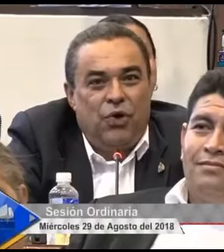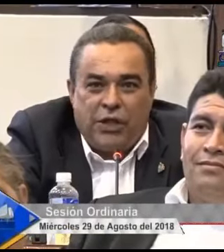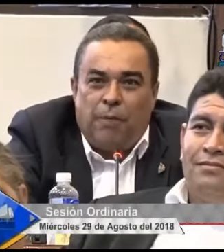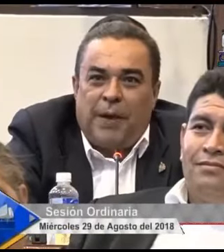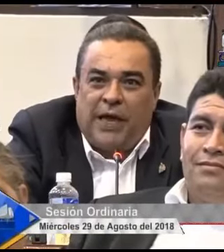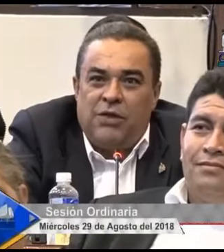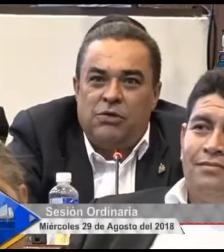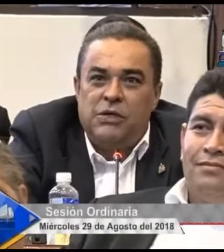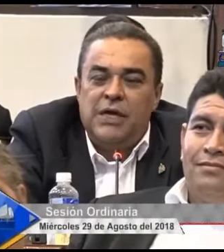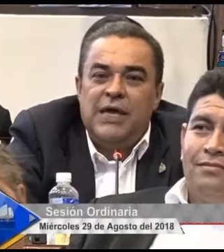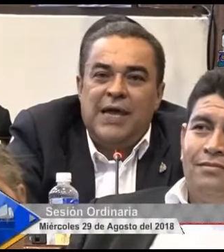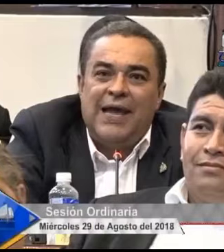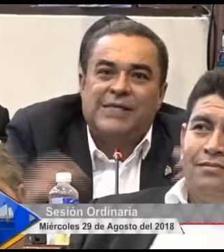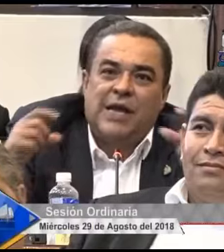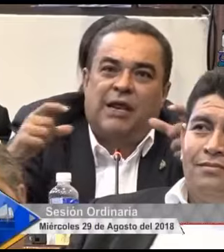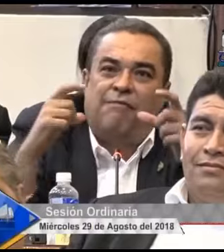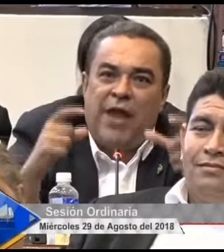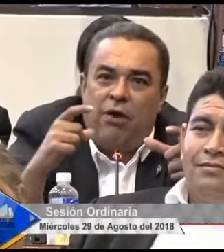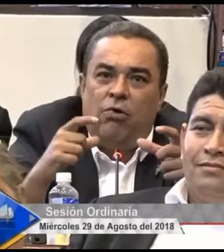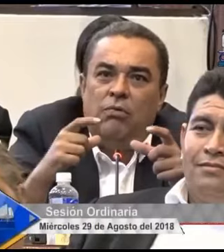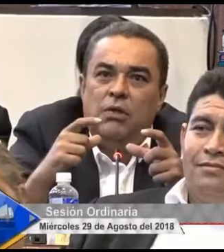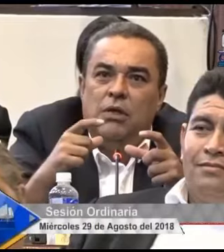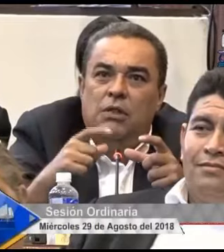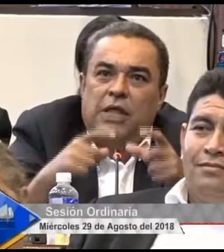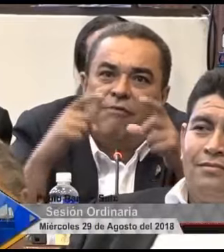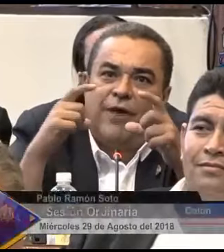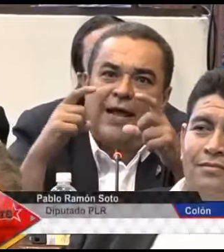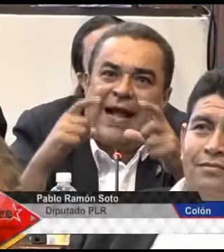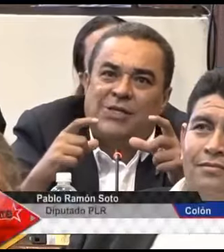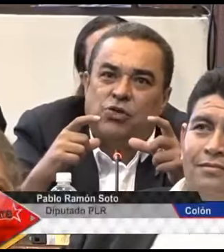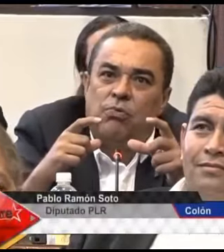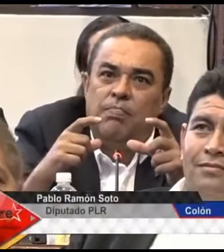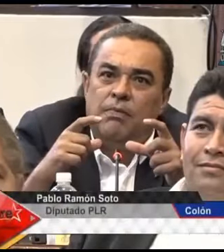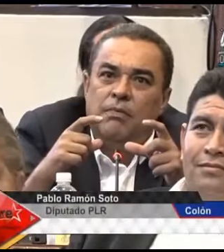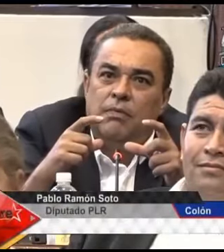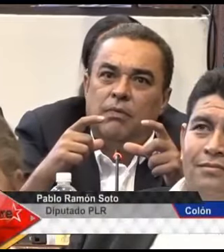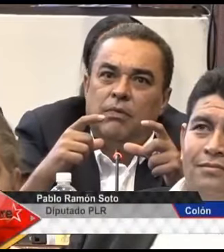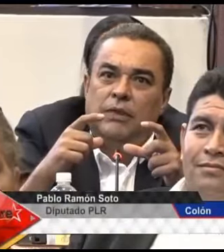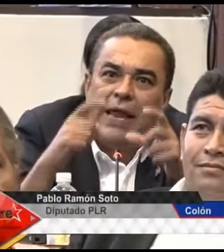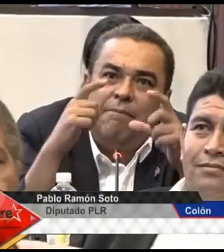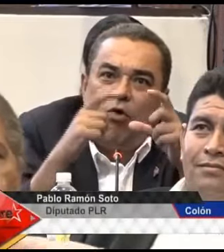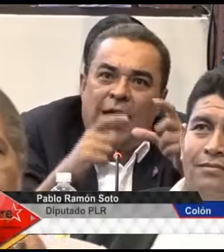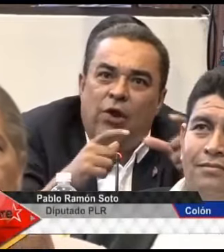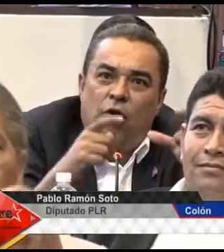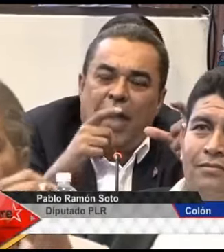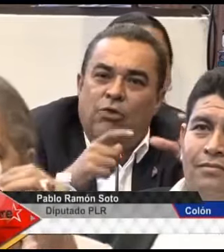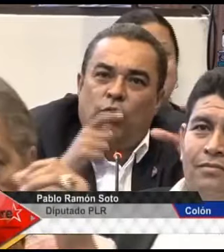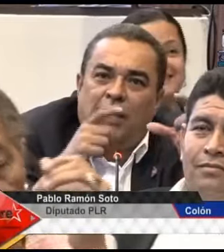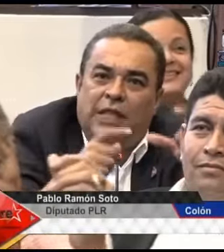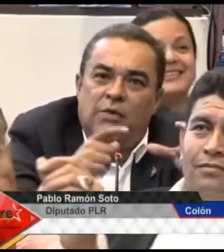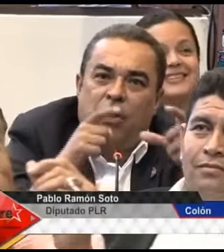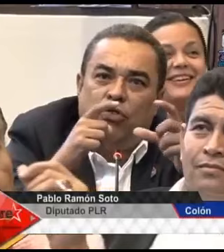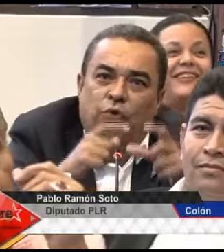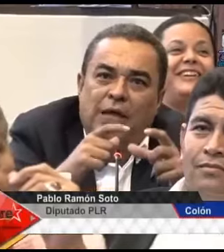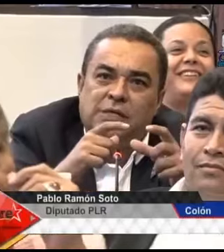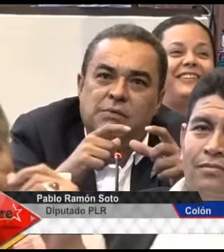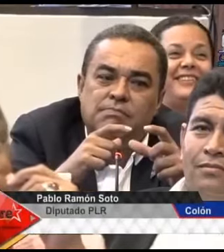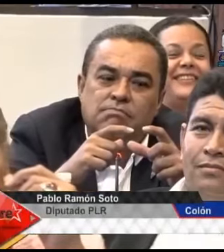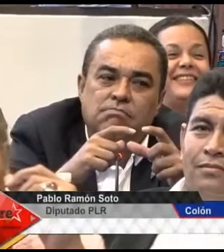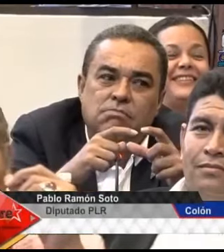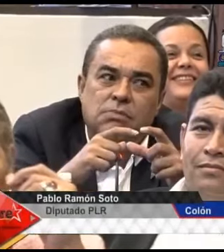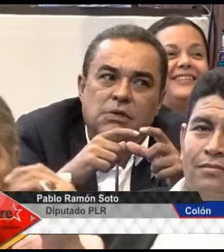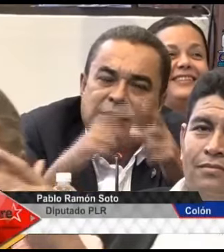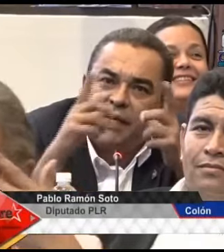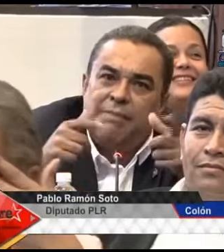con estos pequeños es el reflejo del fracaso del modelo educativo en Honduras